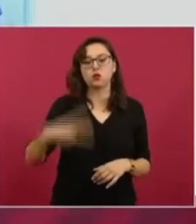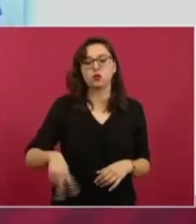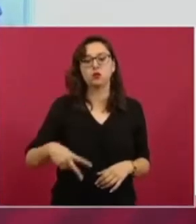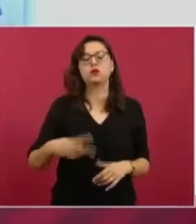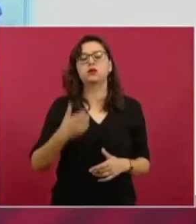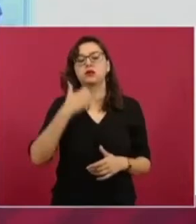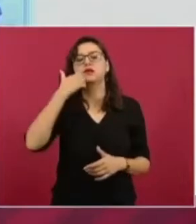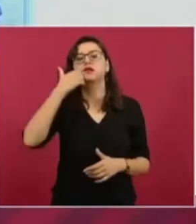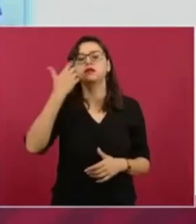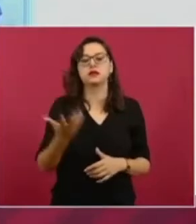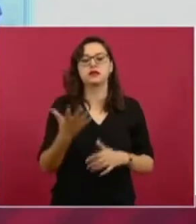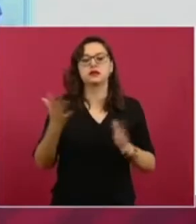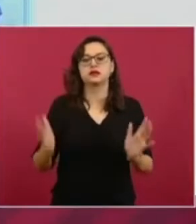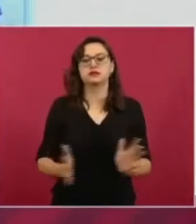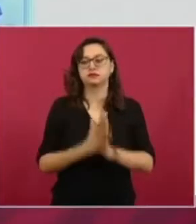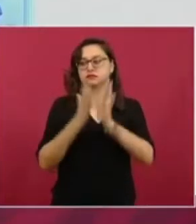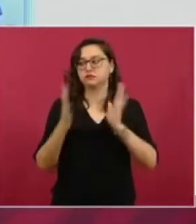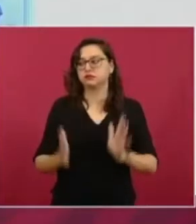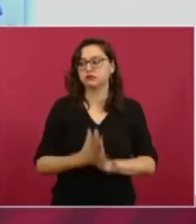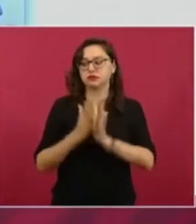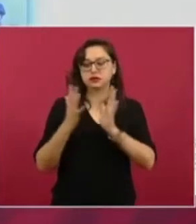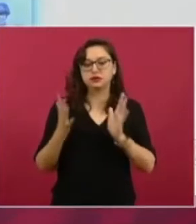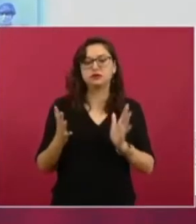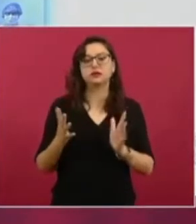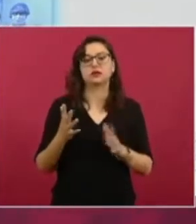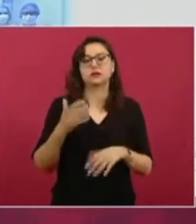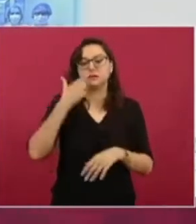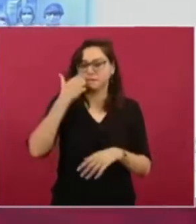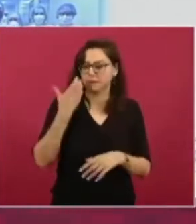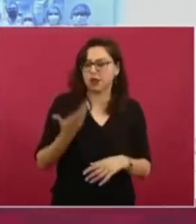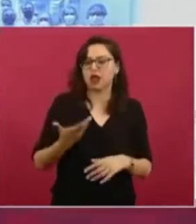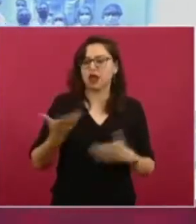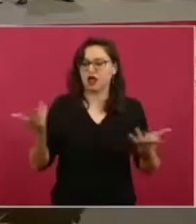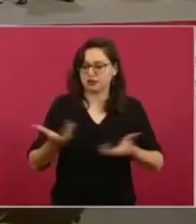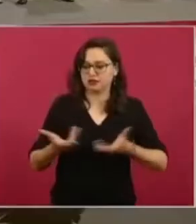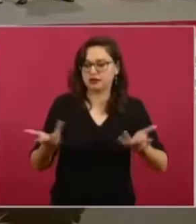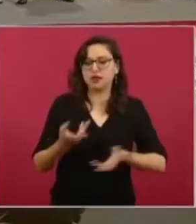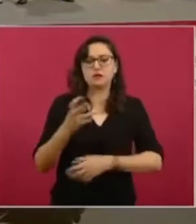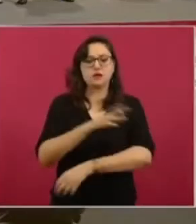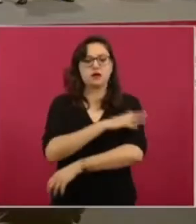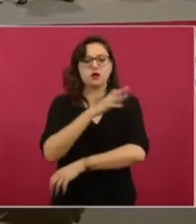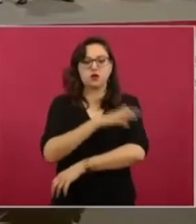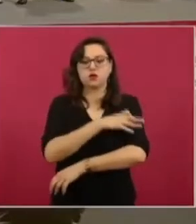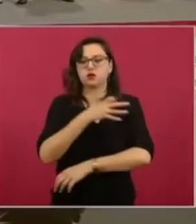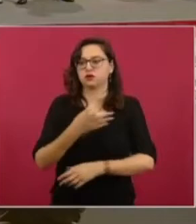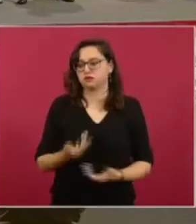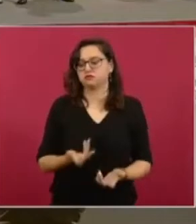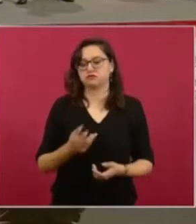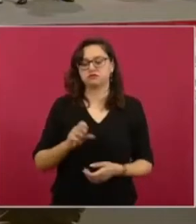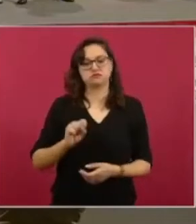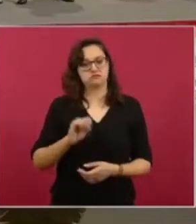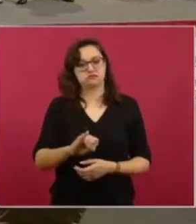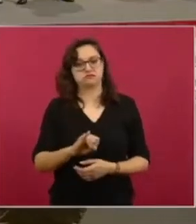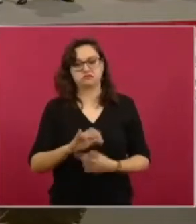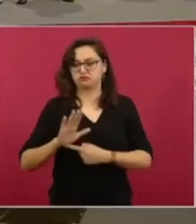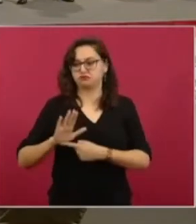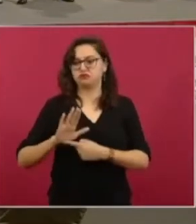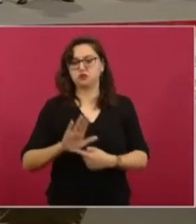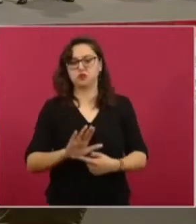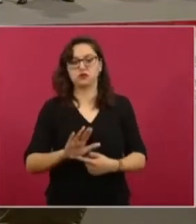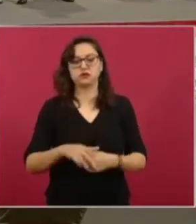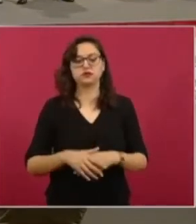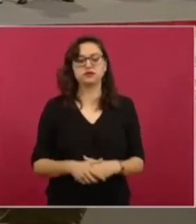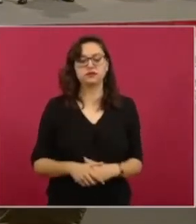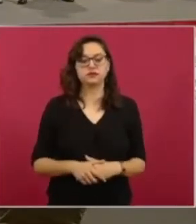capacidad instalada, y así lo demostraron ahora frente a la pandemia del COVID-19. La siguiente,